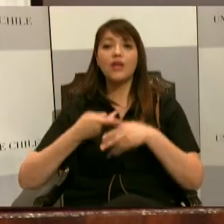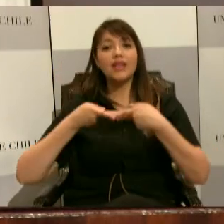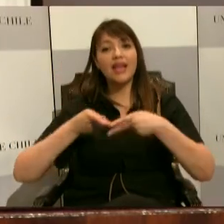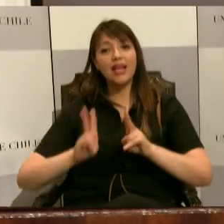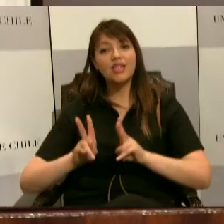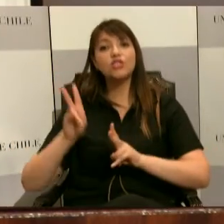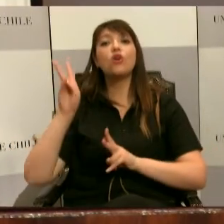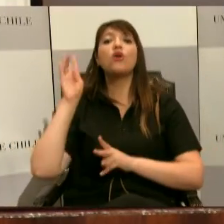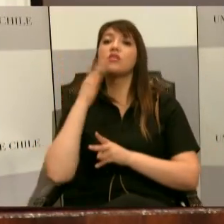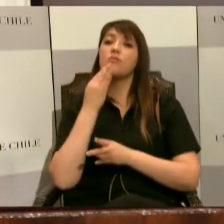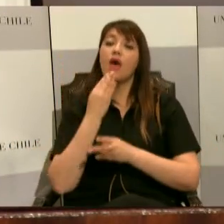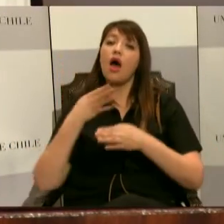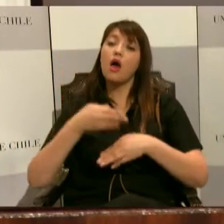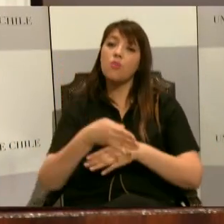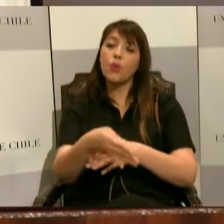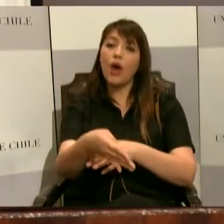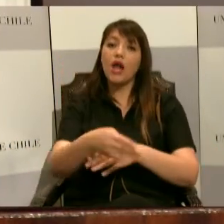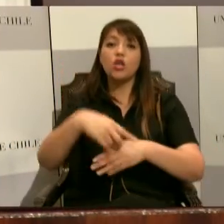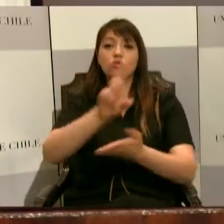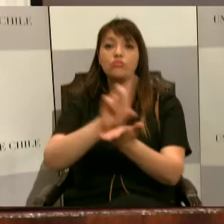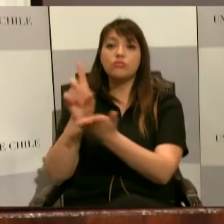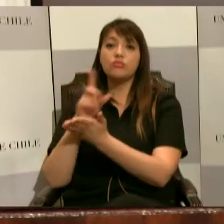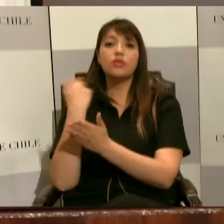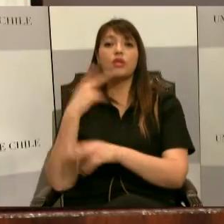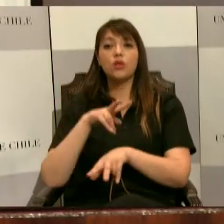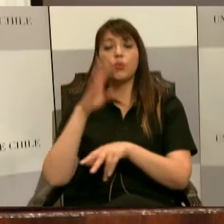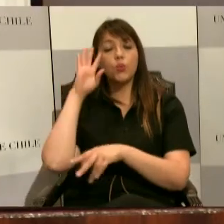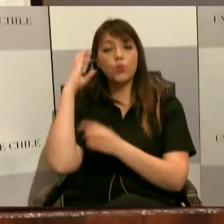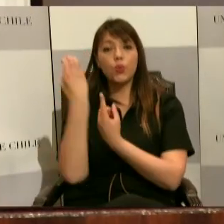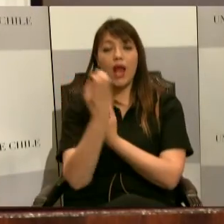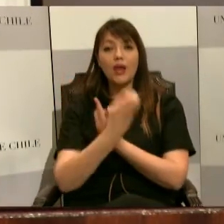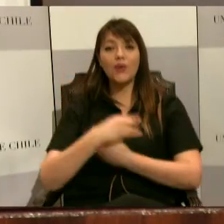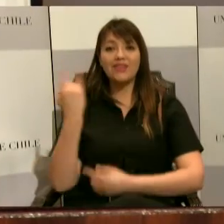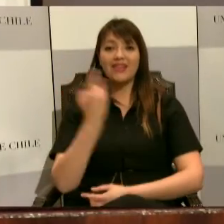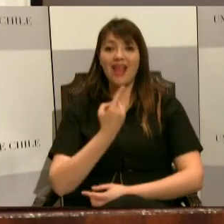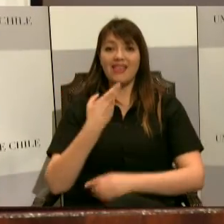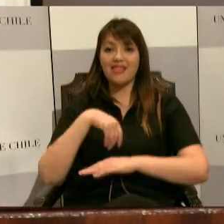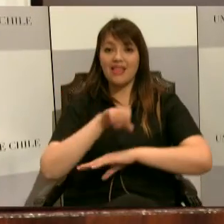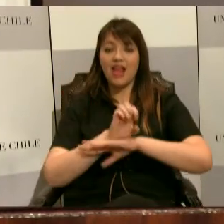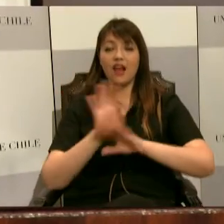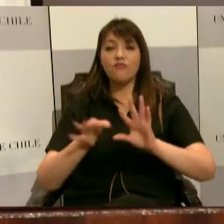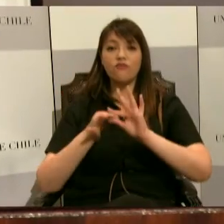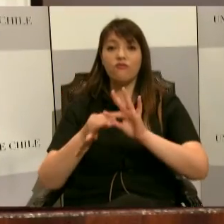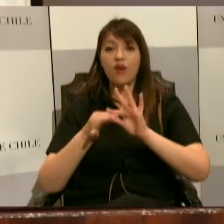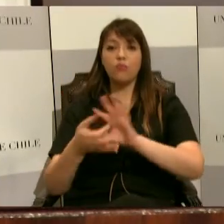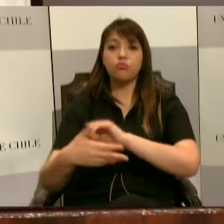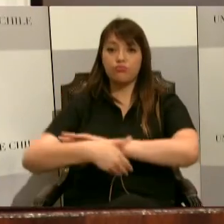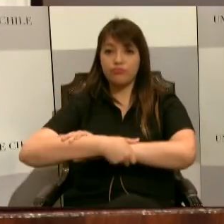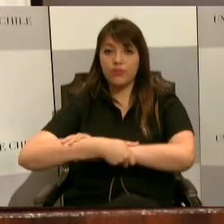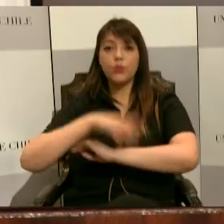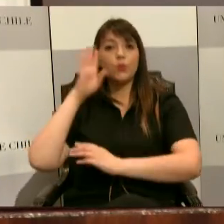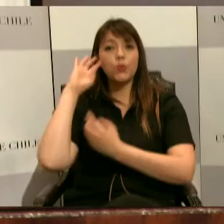derecho, silvio agropecuario, culturales, con las universidades estatales. vamos a reafianzar los lazos